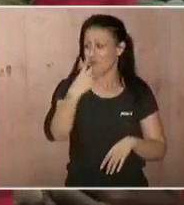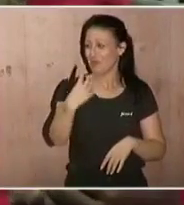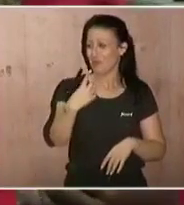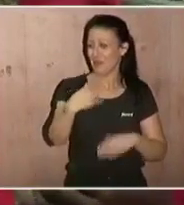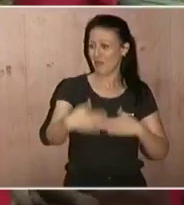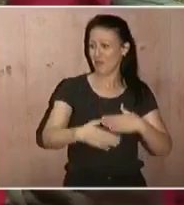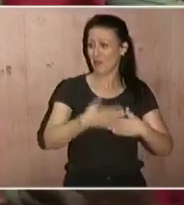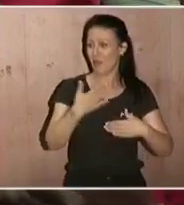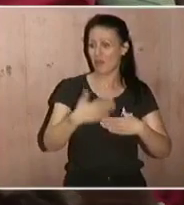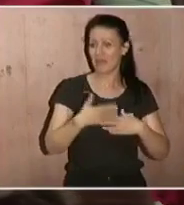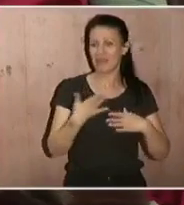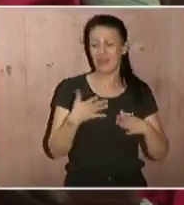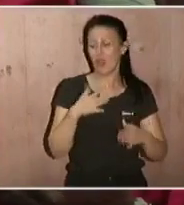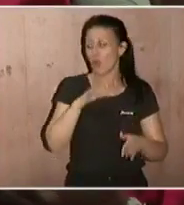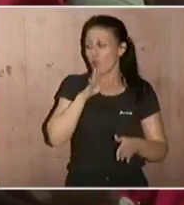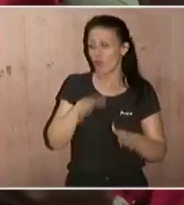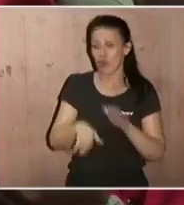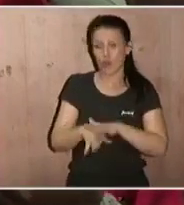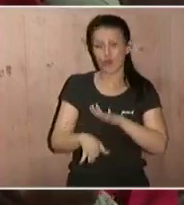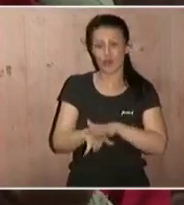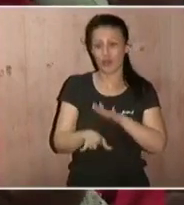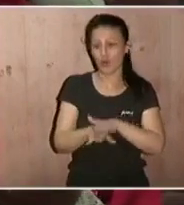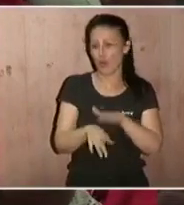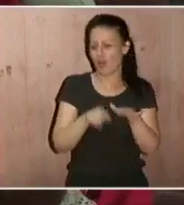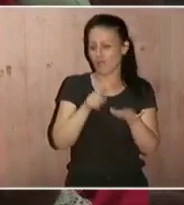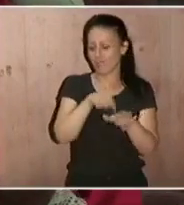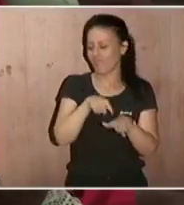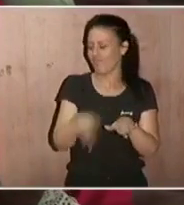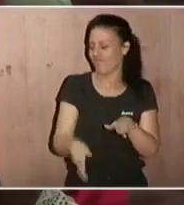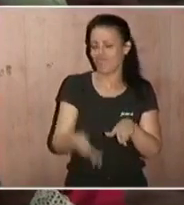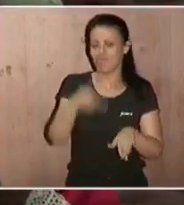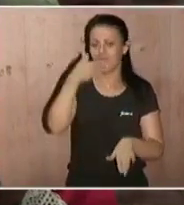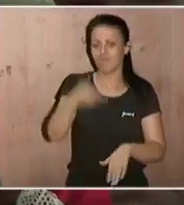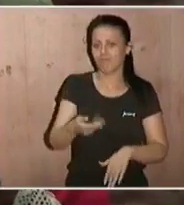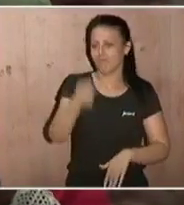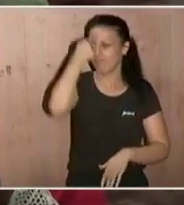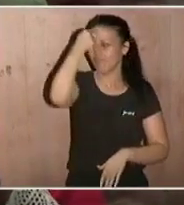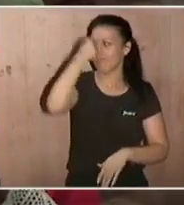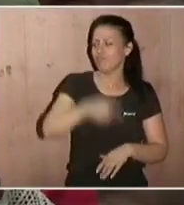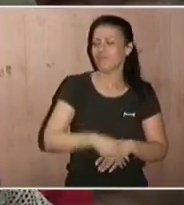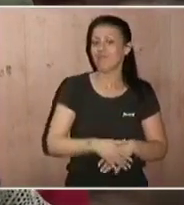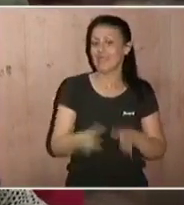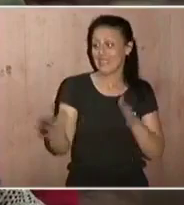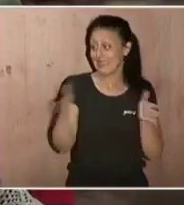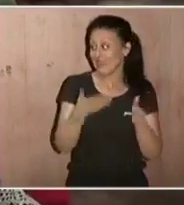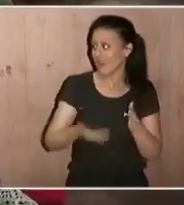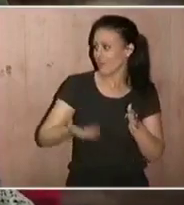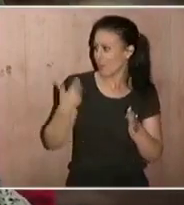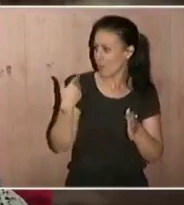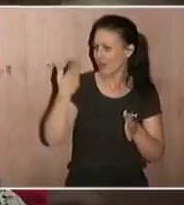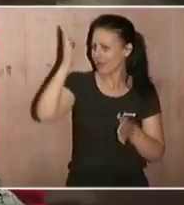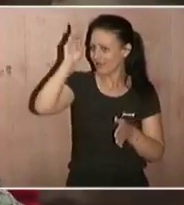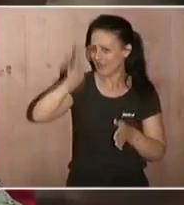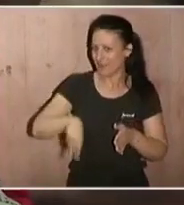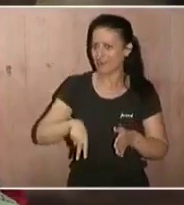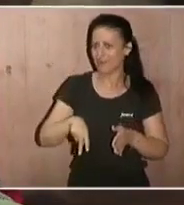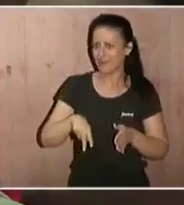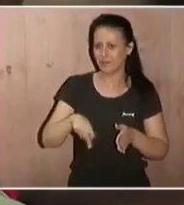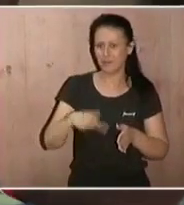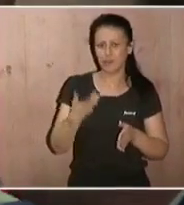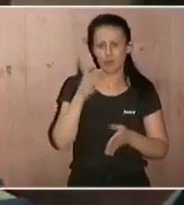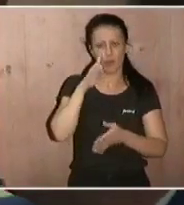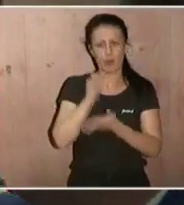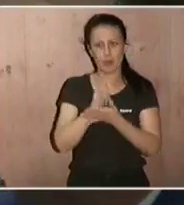hoy una obra de referencia indiscutible. De aquella época procede también otro delicioso ensayo